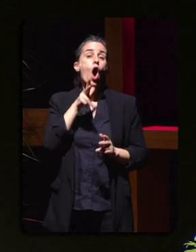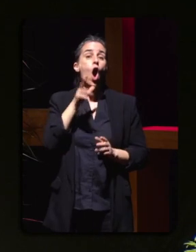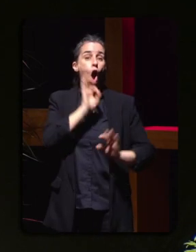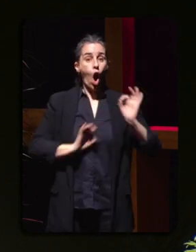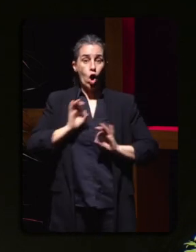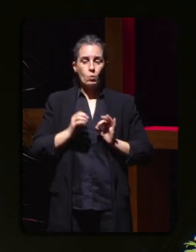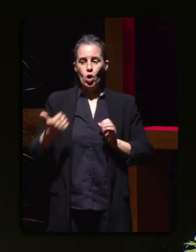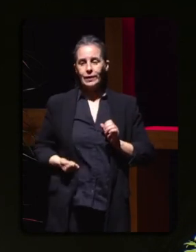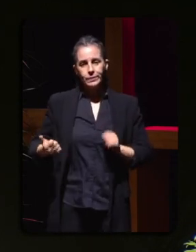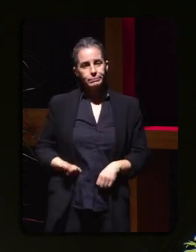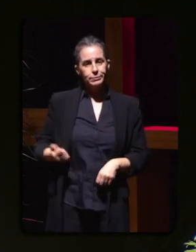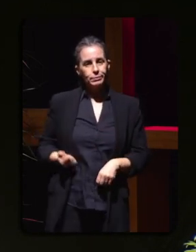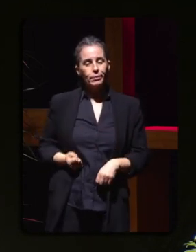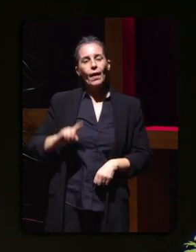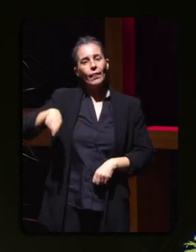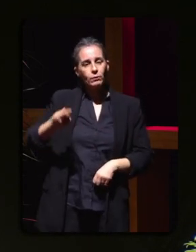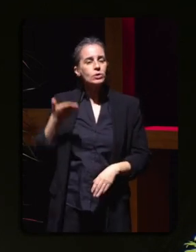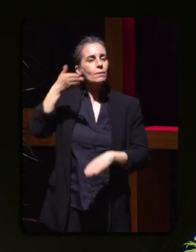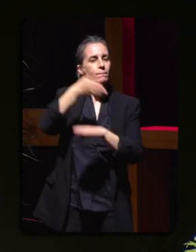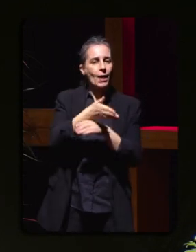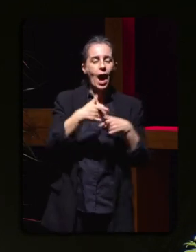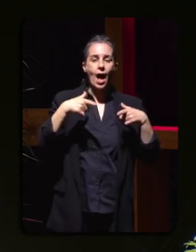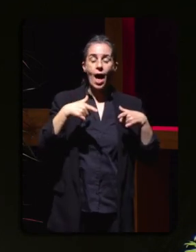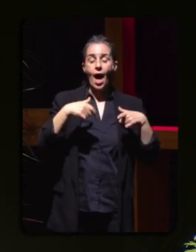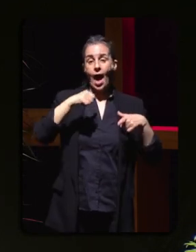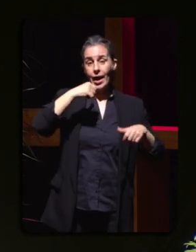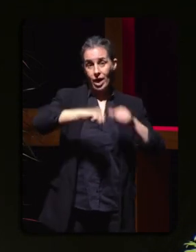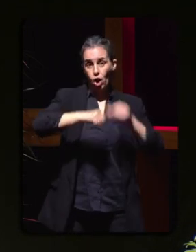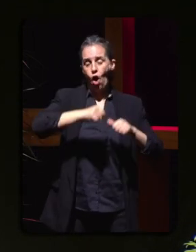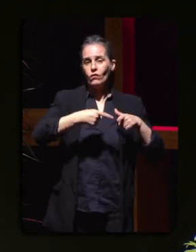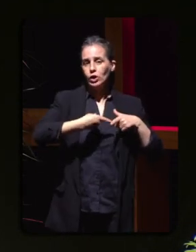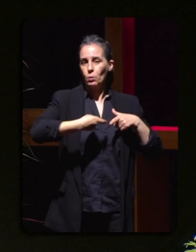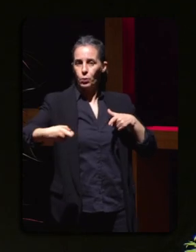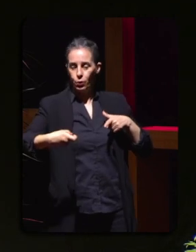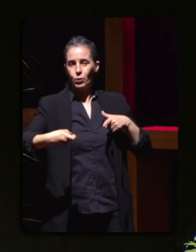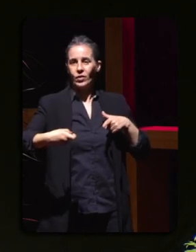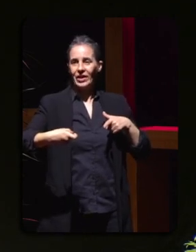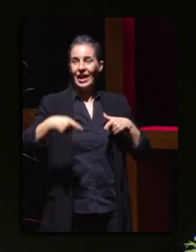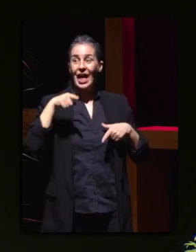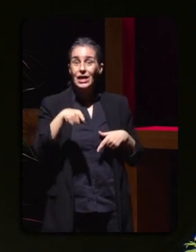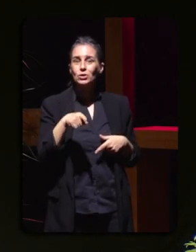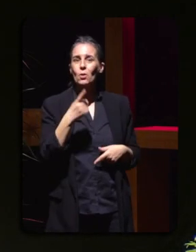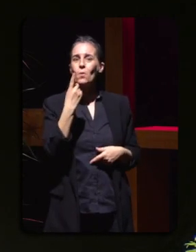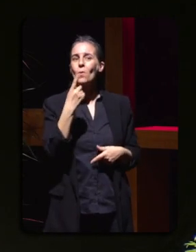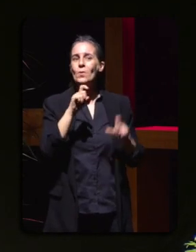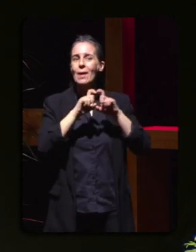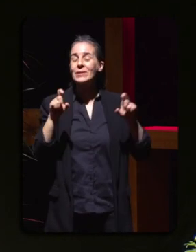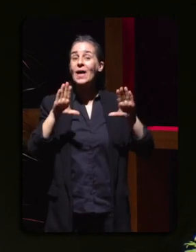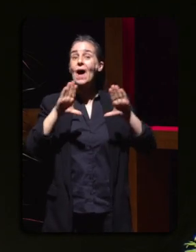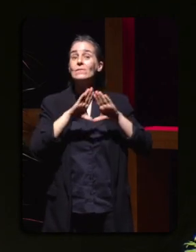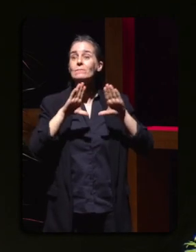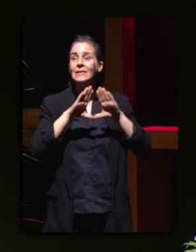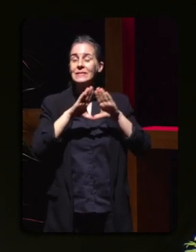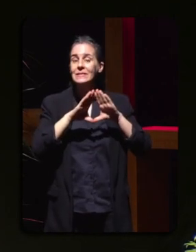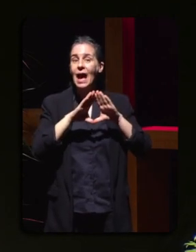quirófano Oye fenómeno Esto es lo que una empresa feminista río sola